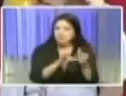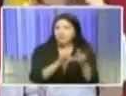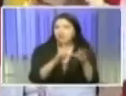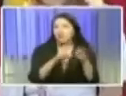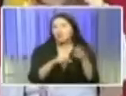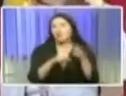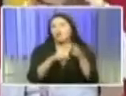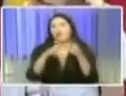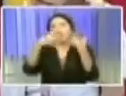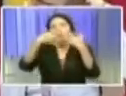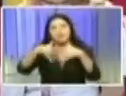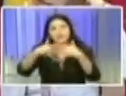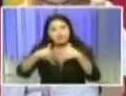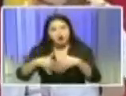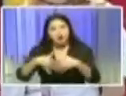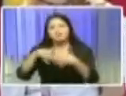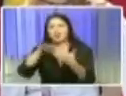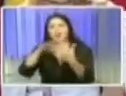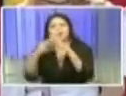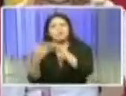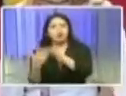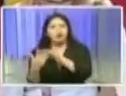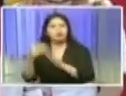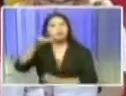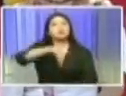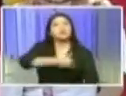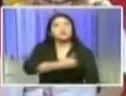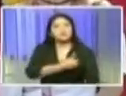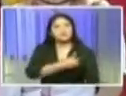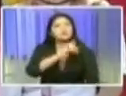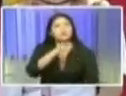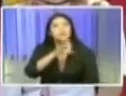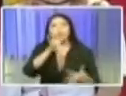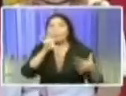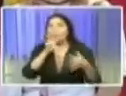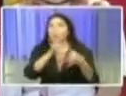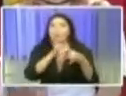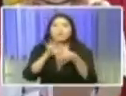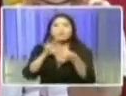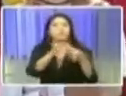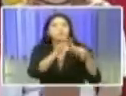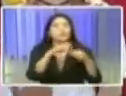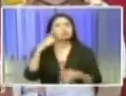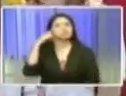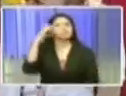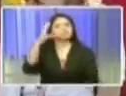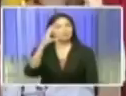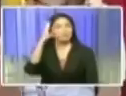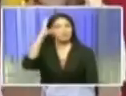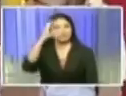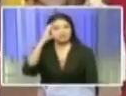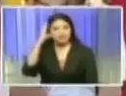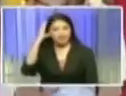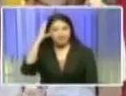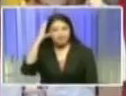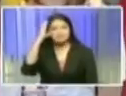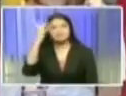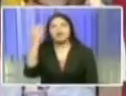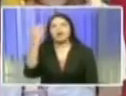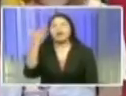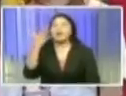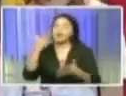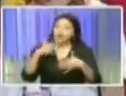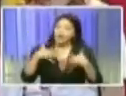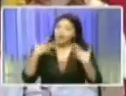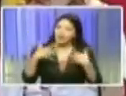la fábrica, en el barrio, en la universidad. La unión en la conciencia, la unión en la